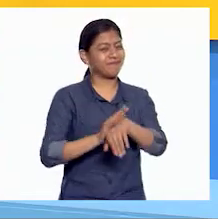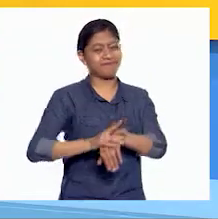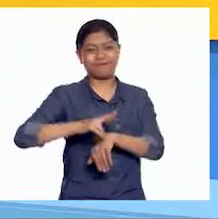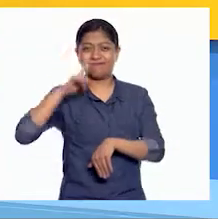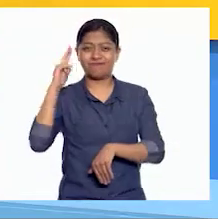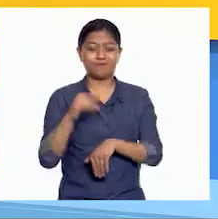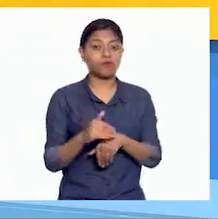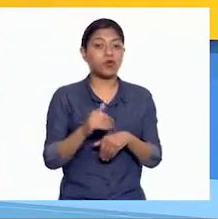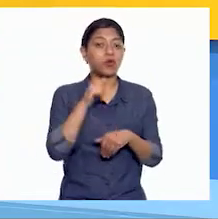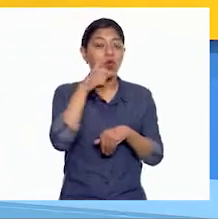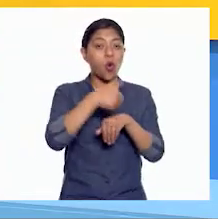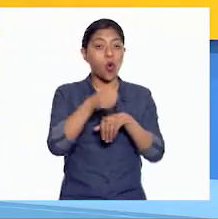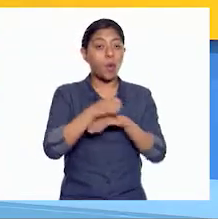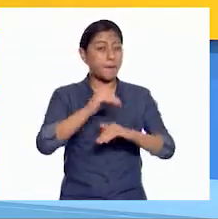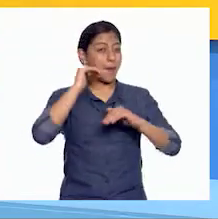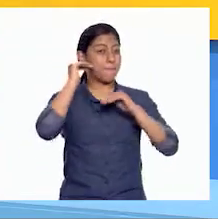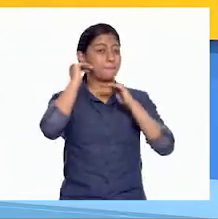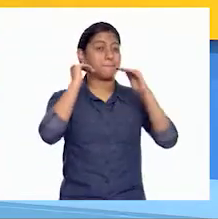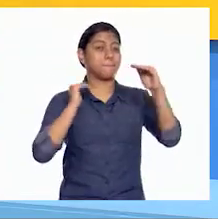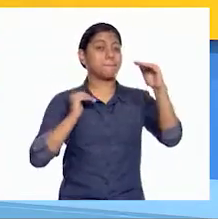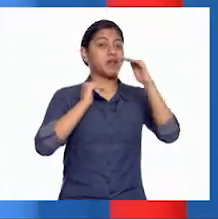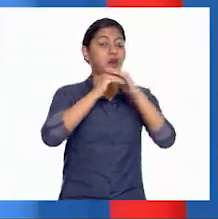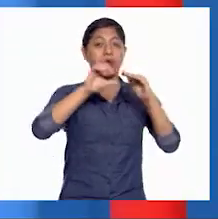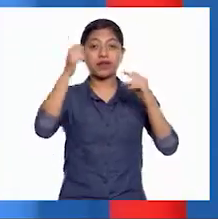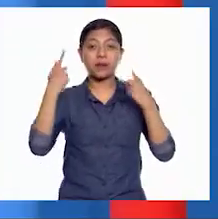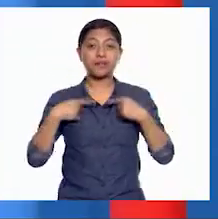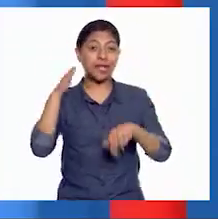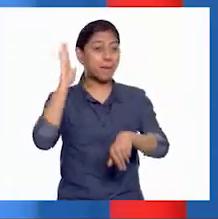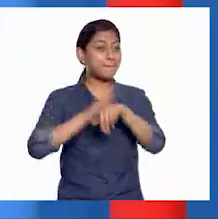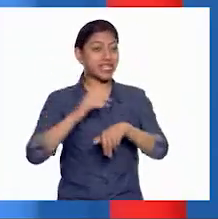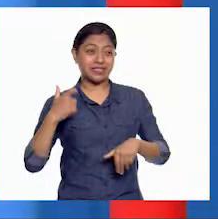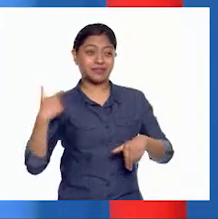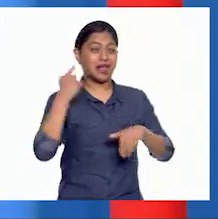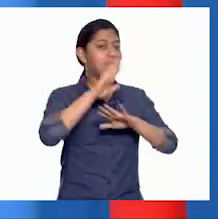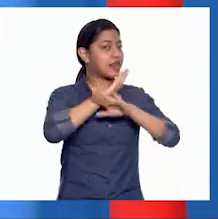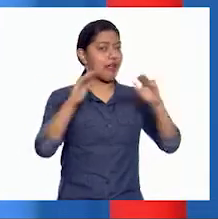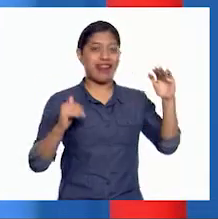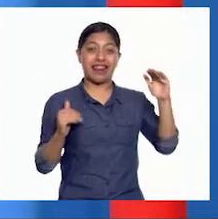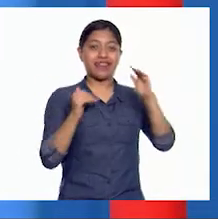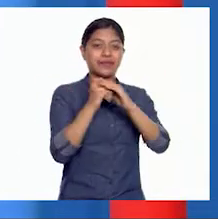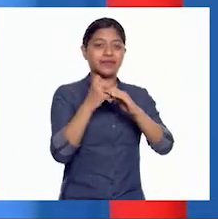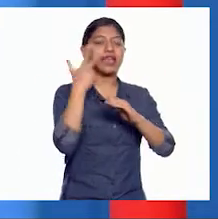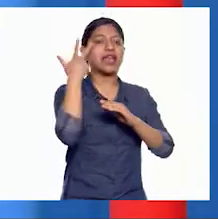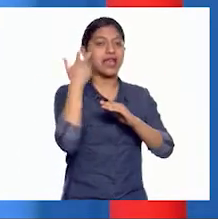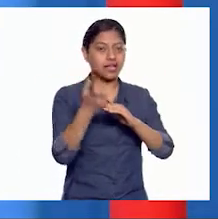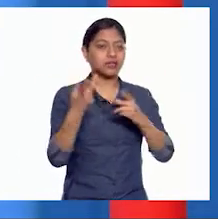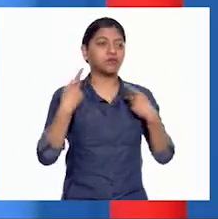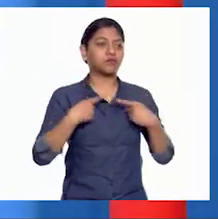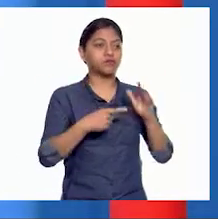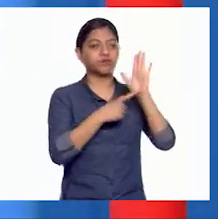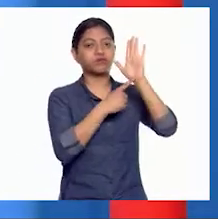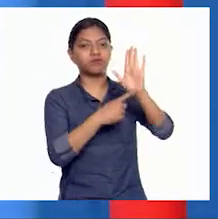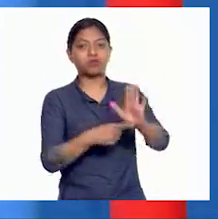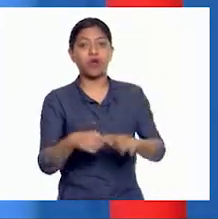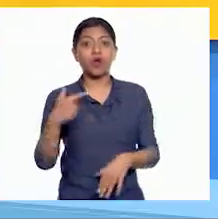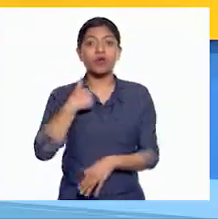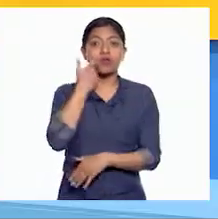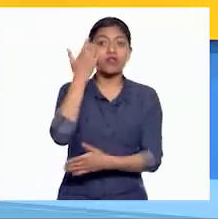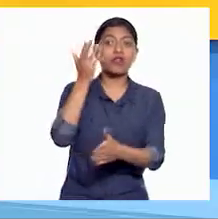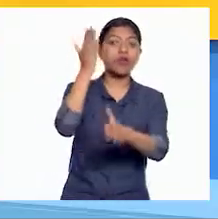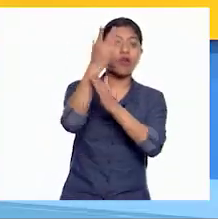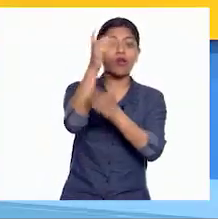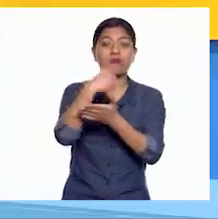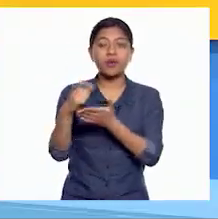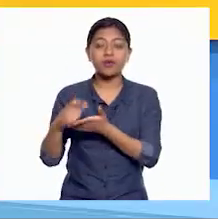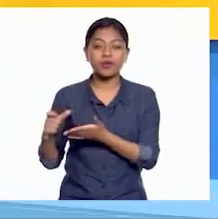la cual ya nadie ofrece más dinero. ¡Qué idea tan genial! Yo quiero participar en una subasta, maestra.